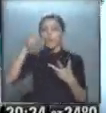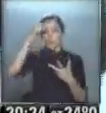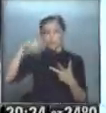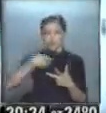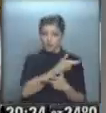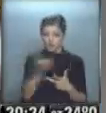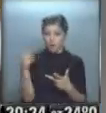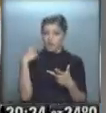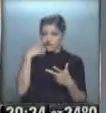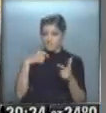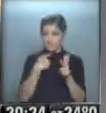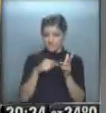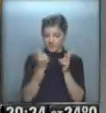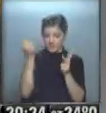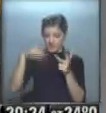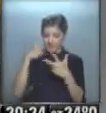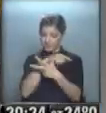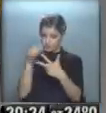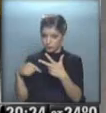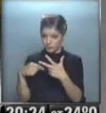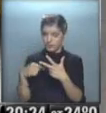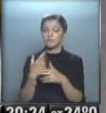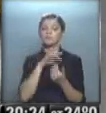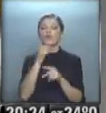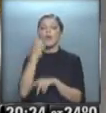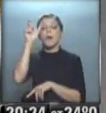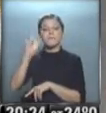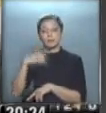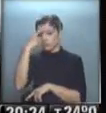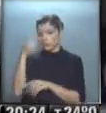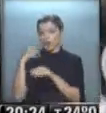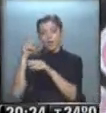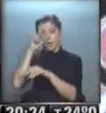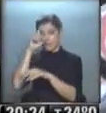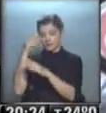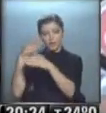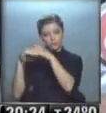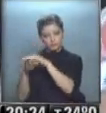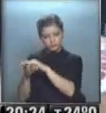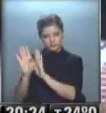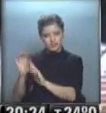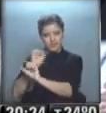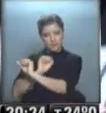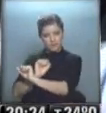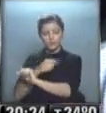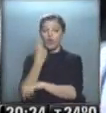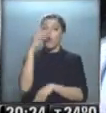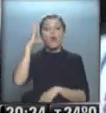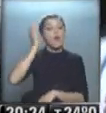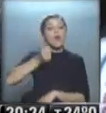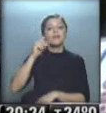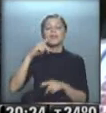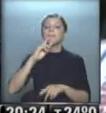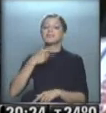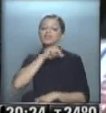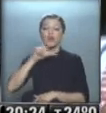que está que es el motorman, que está con consigna policial en uno de los hospitales de la ciudad. Hay un juez, que es el juez federal Ariel Lijo, que está trabajando en esta investigación.